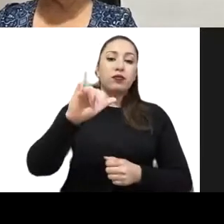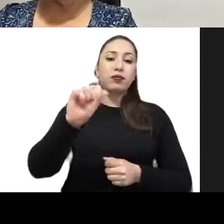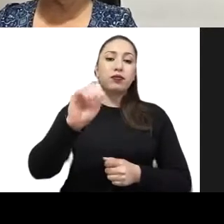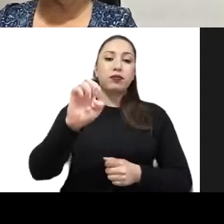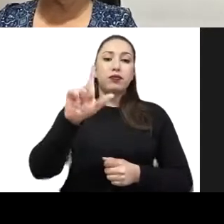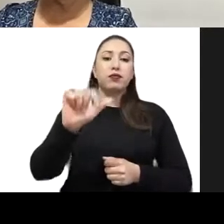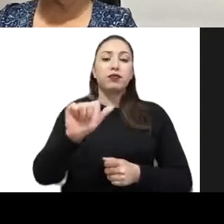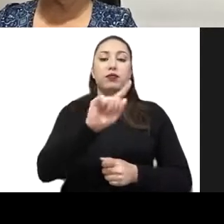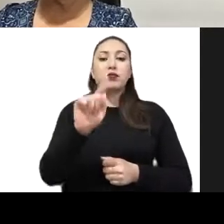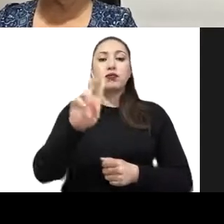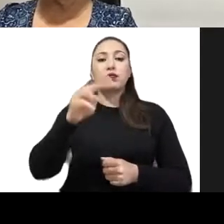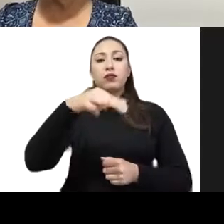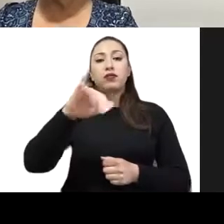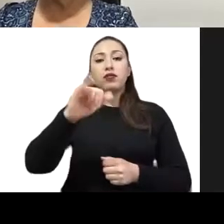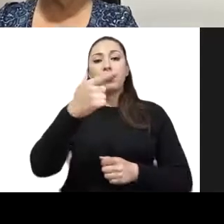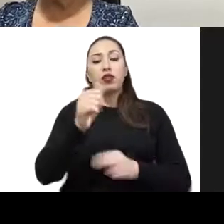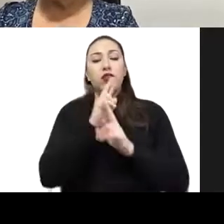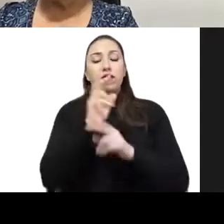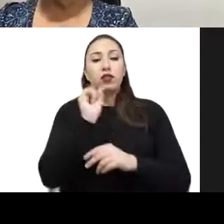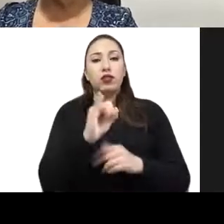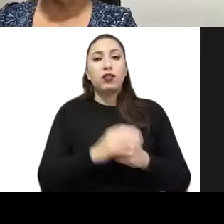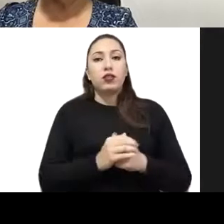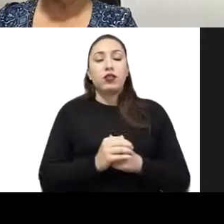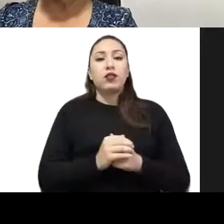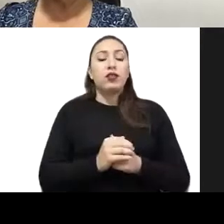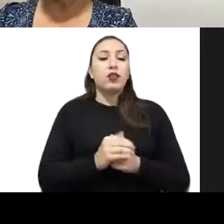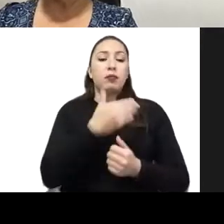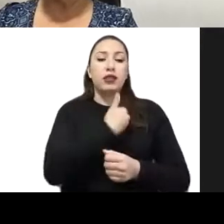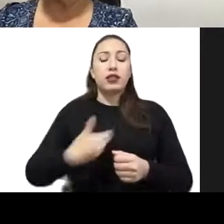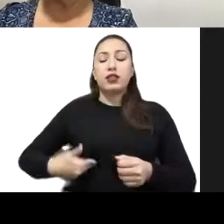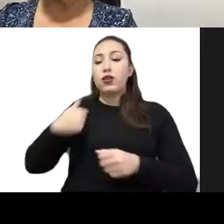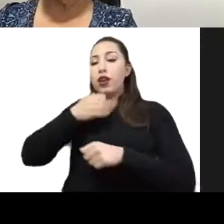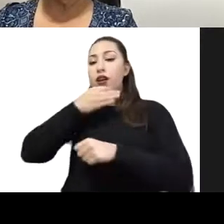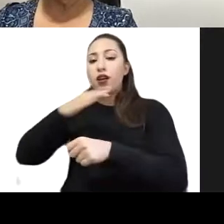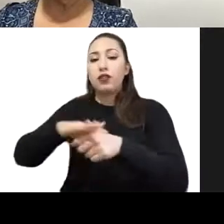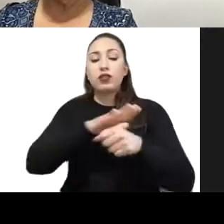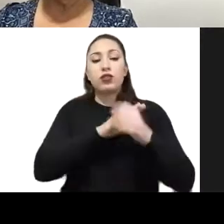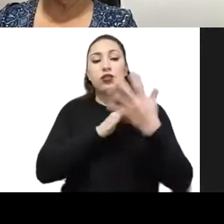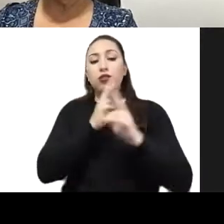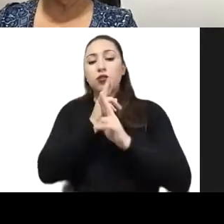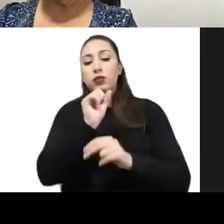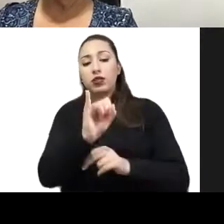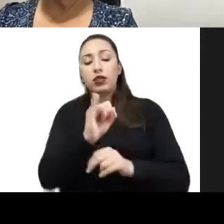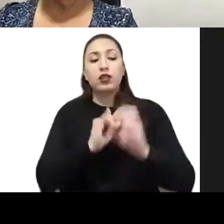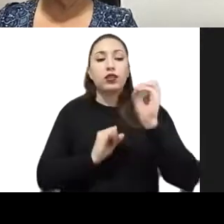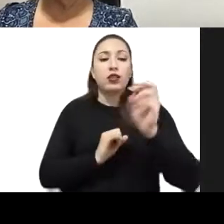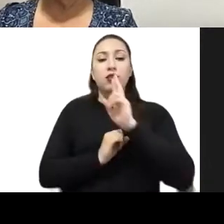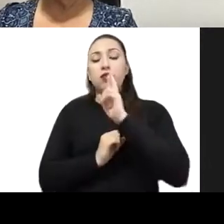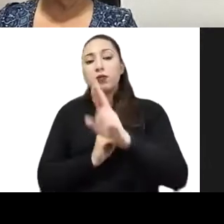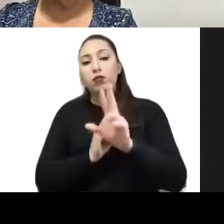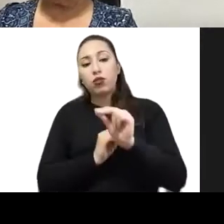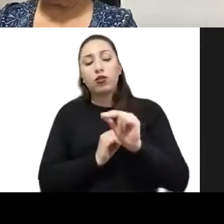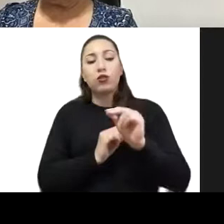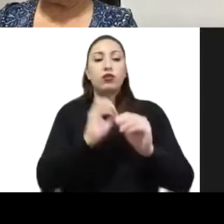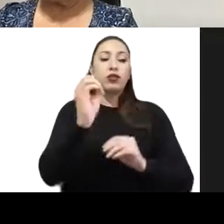Marisela Zúñiga, a favor. Muchísimas gracias, diputada presidenta. Le informo que hay 5 votos a favor, 0 votos en contra,